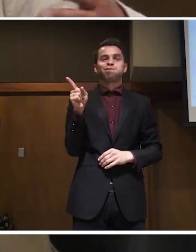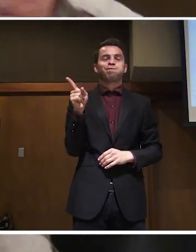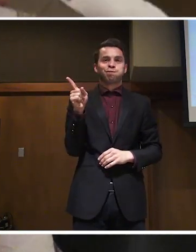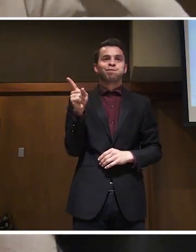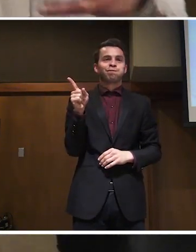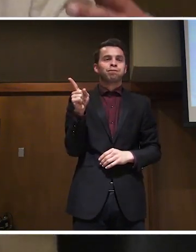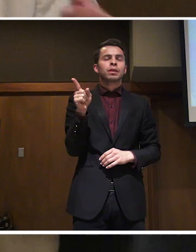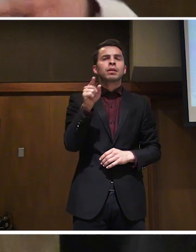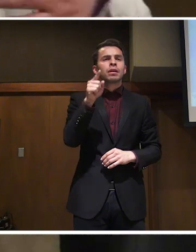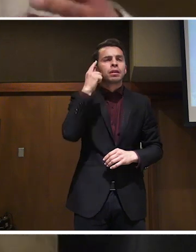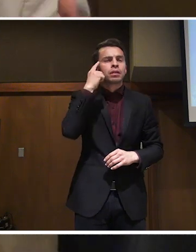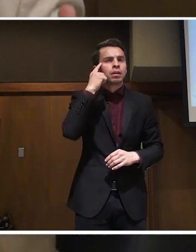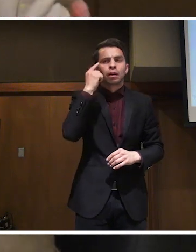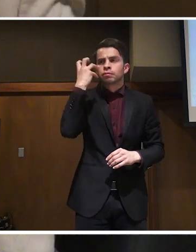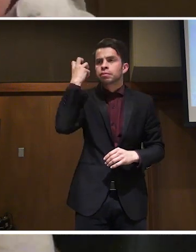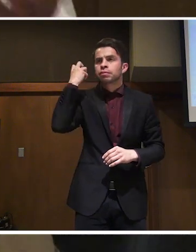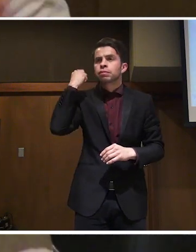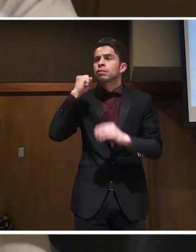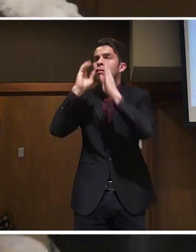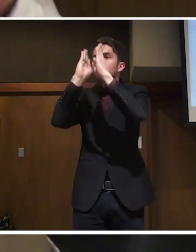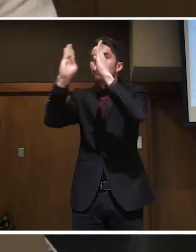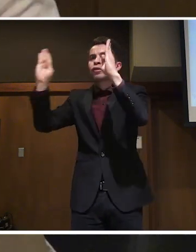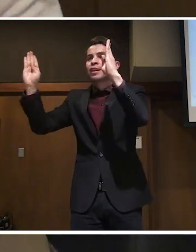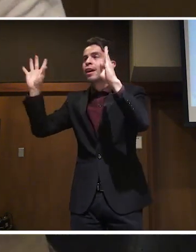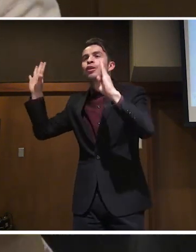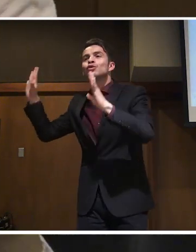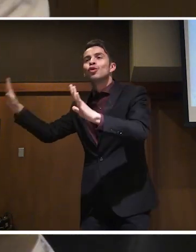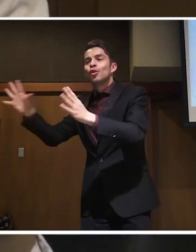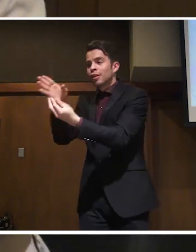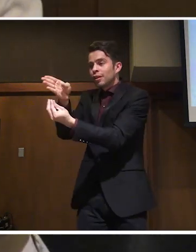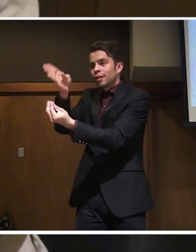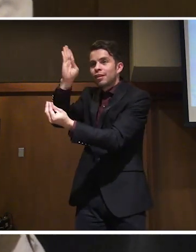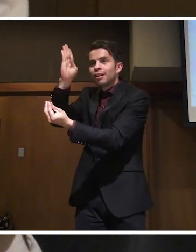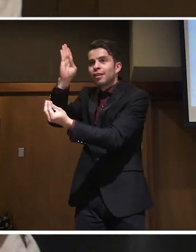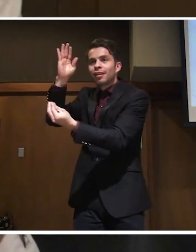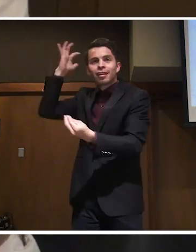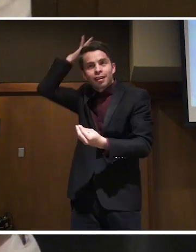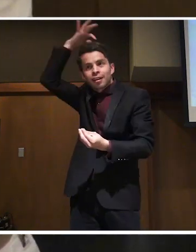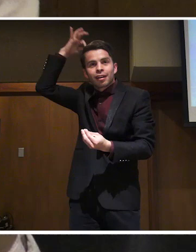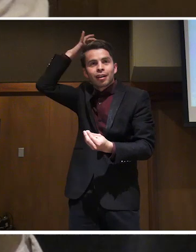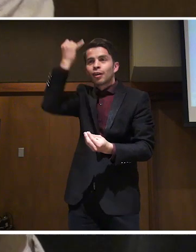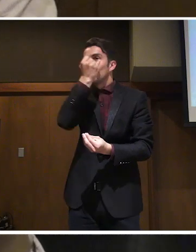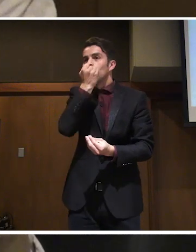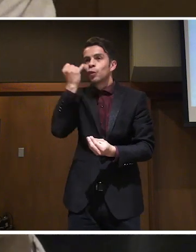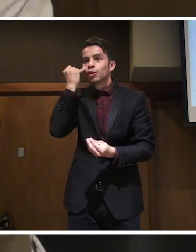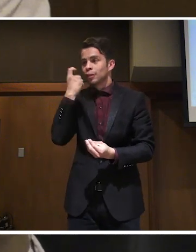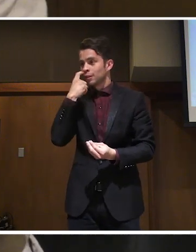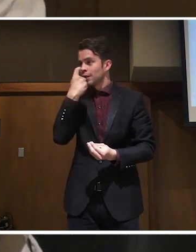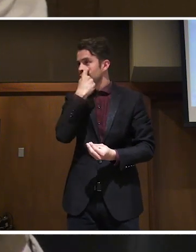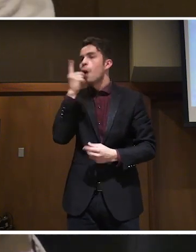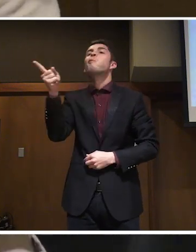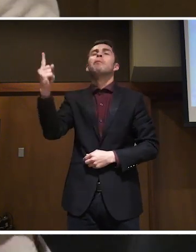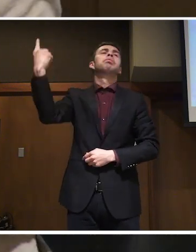de qué, digamos, cuáles eran esos valores, etcétera, que querían transmitir, tal vez de educación